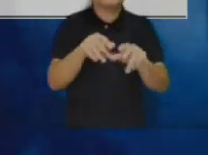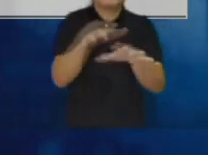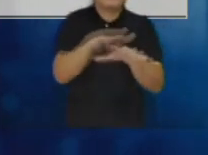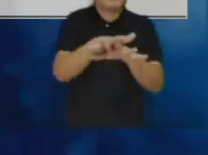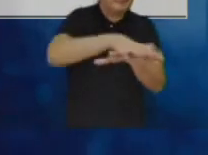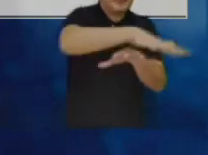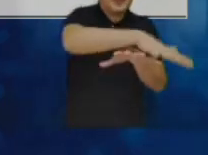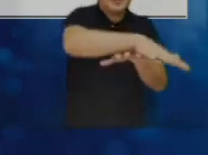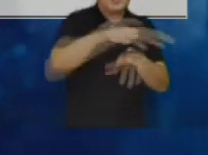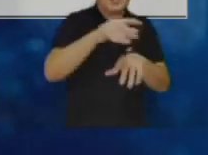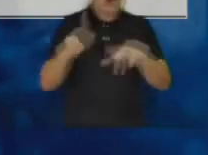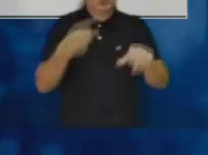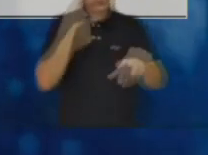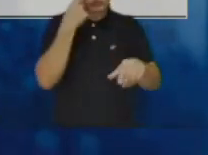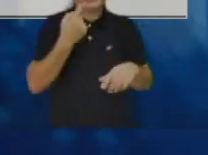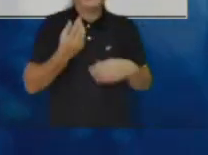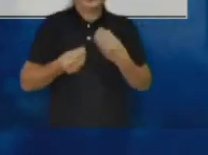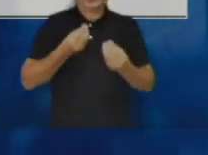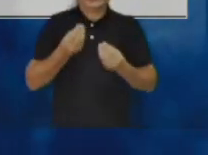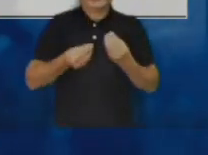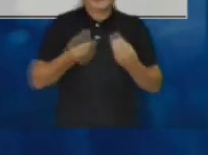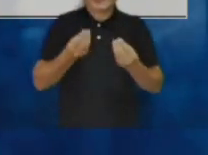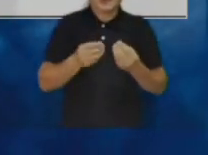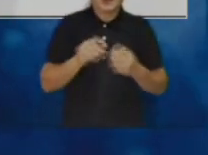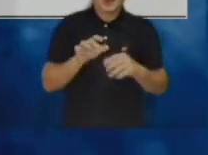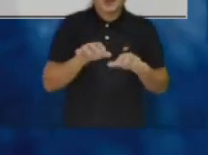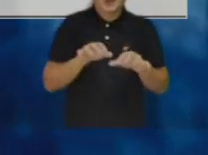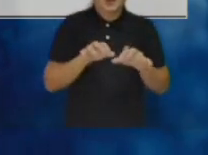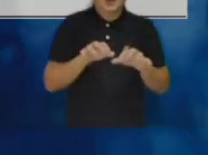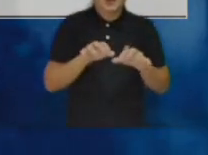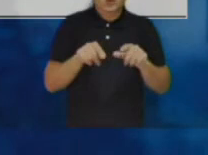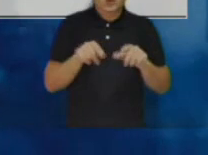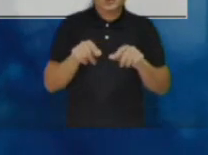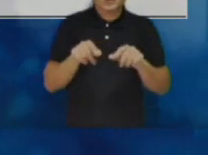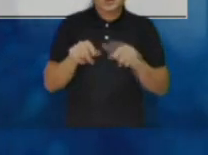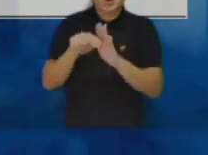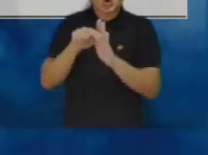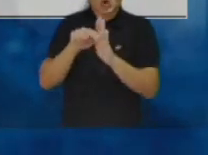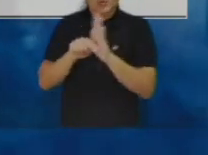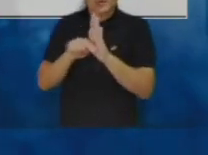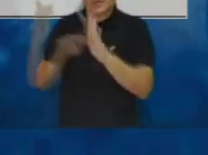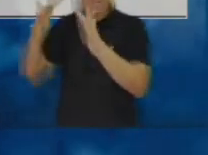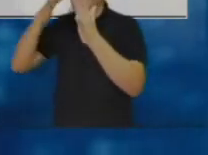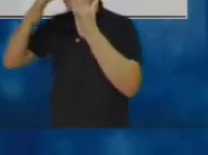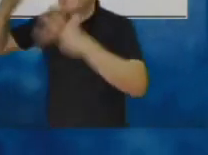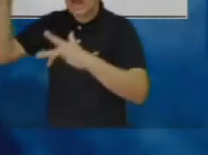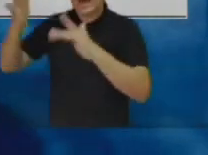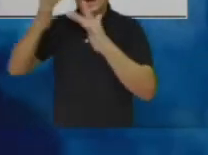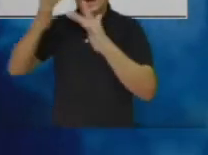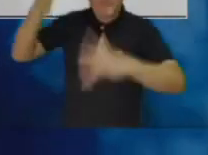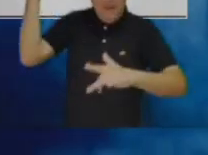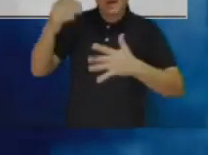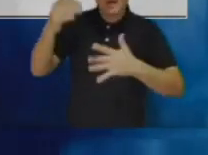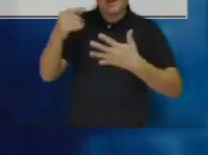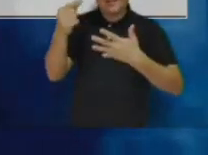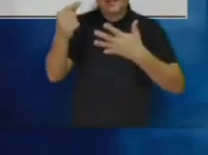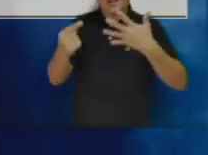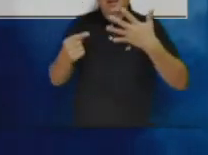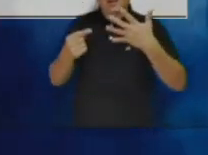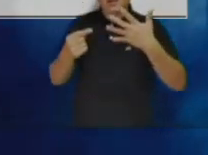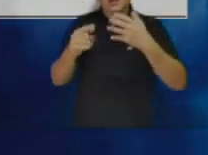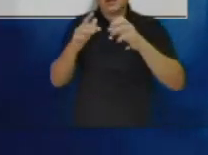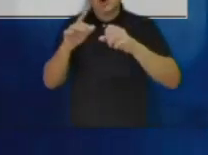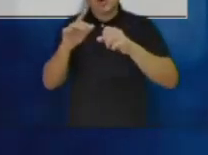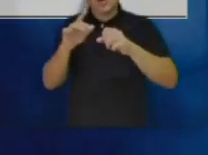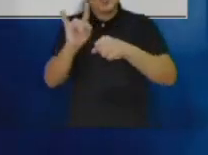Tenemos que encontrar las infracciones a las utilización del espectro.